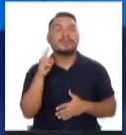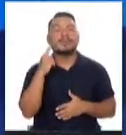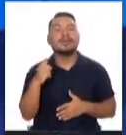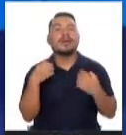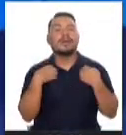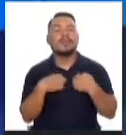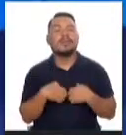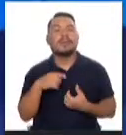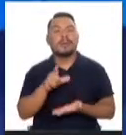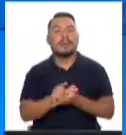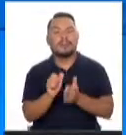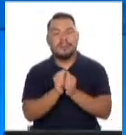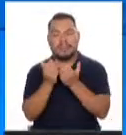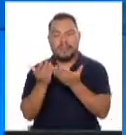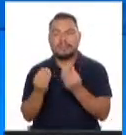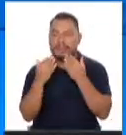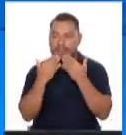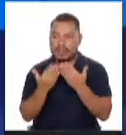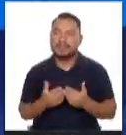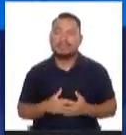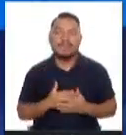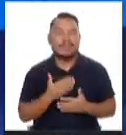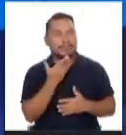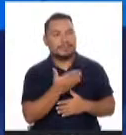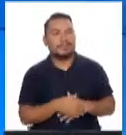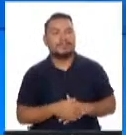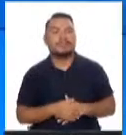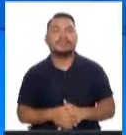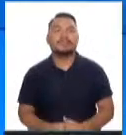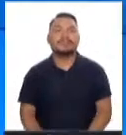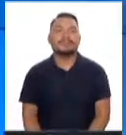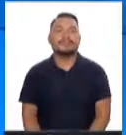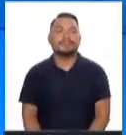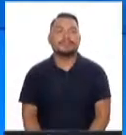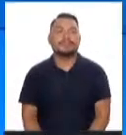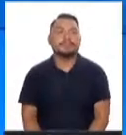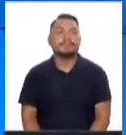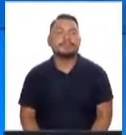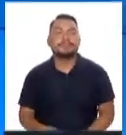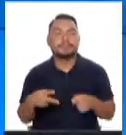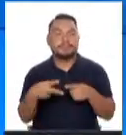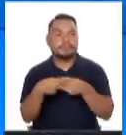de Abogados de Lima, con nosotros. Muchas gracias. Muy amable. Gracias a usted. Bien. ¿Me dicen vamos a una pausa?